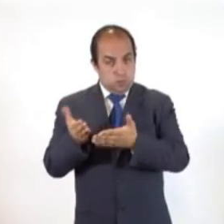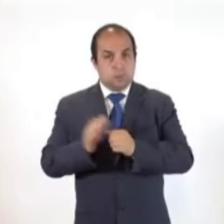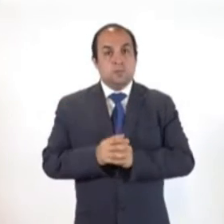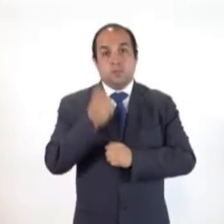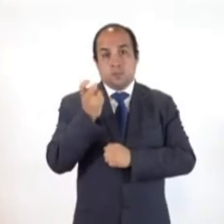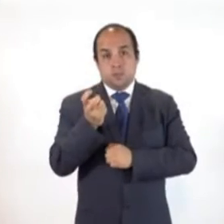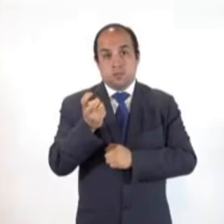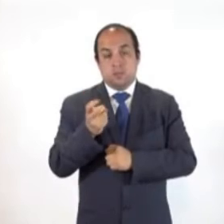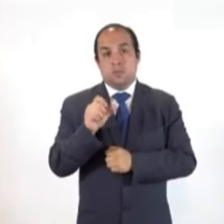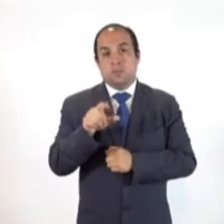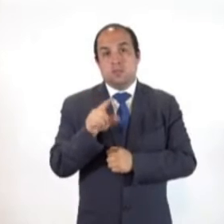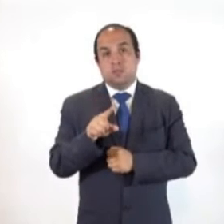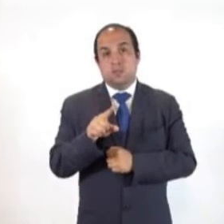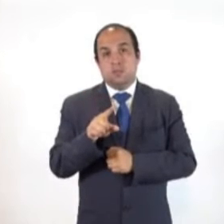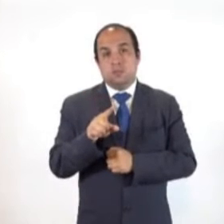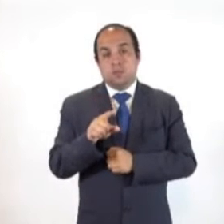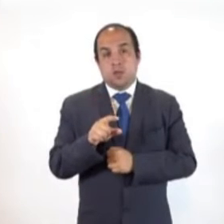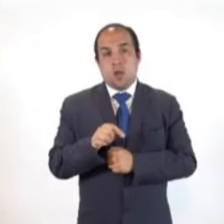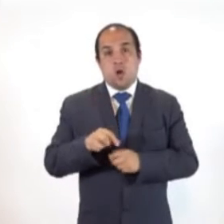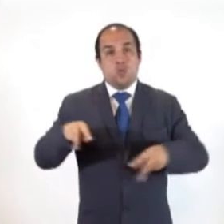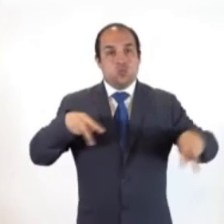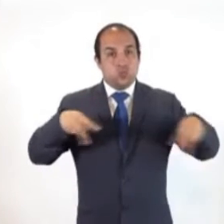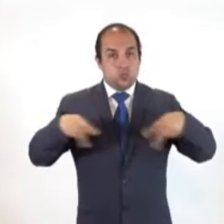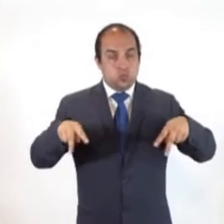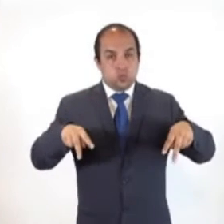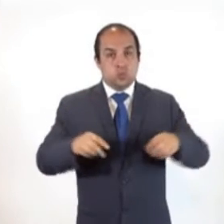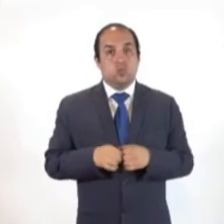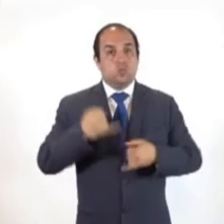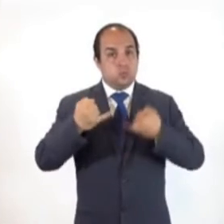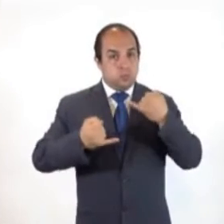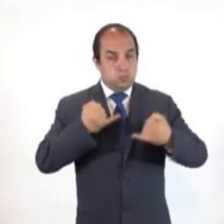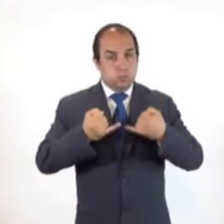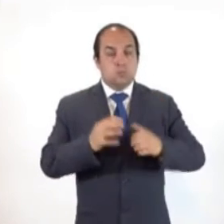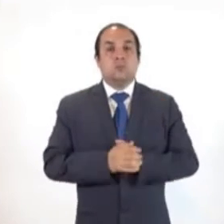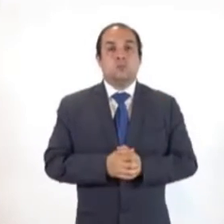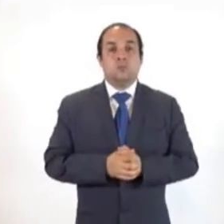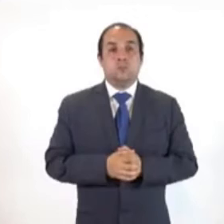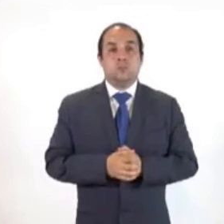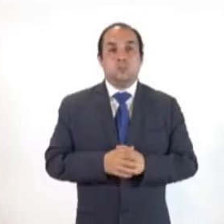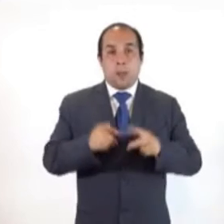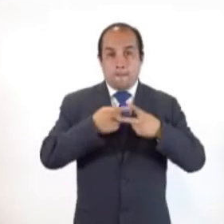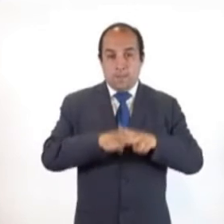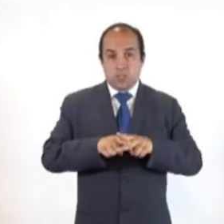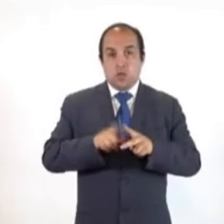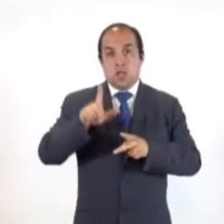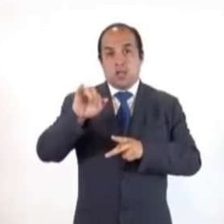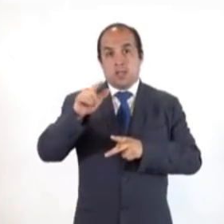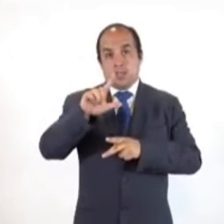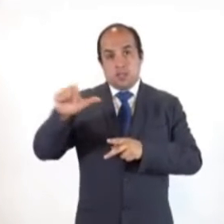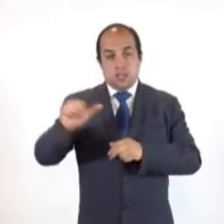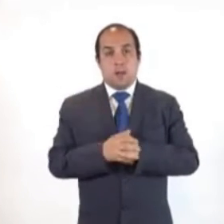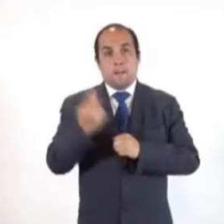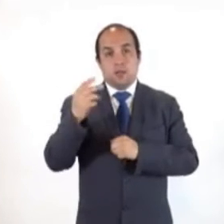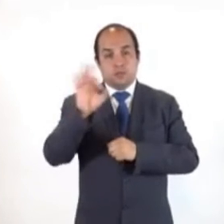Esto, por supuesto, incluye partidos de fútbol, ya de inicio a la liguilla, 25%, y